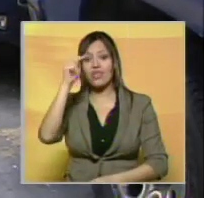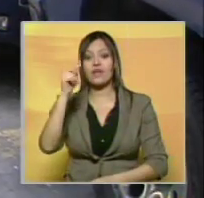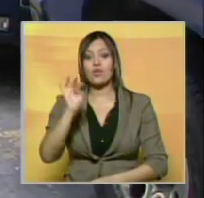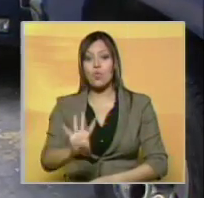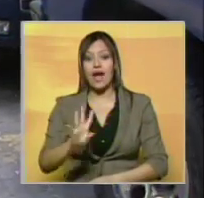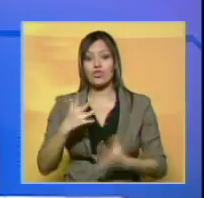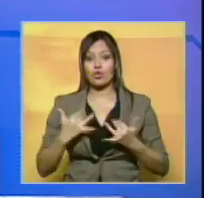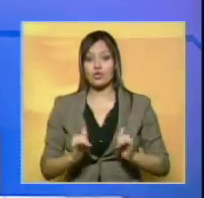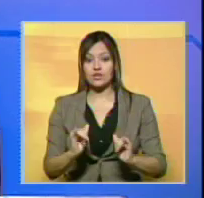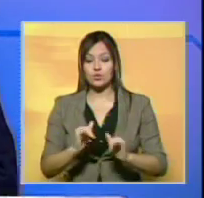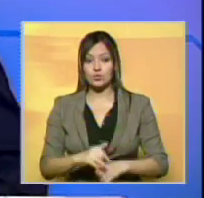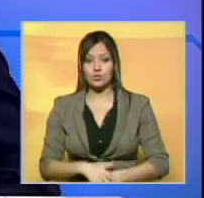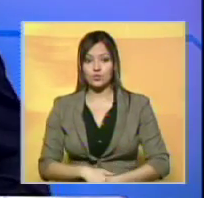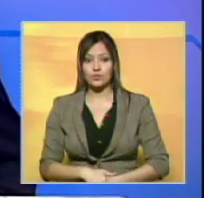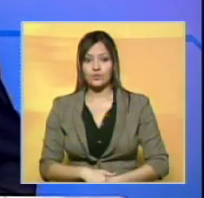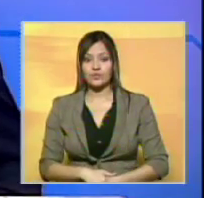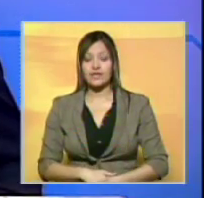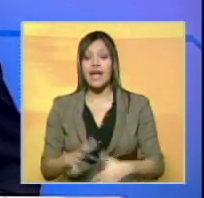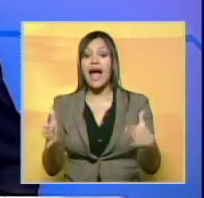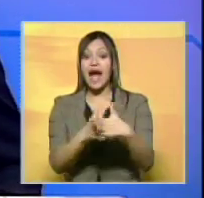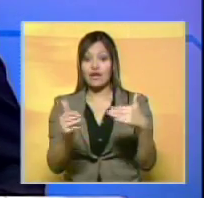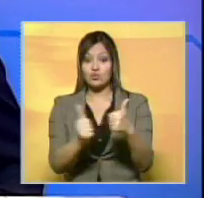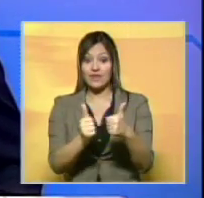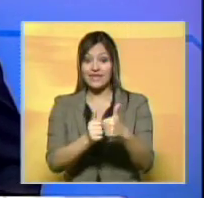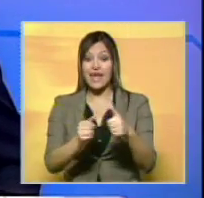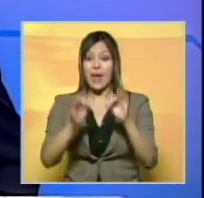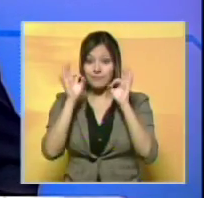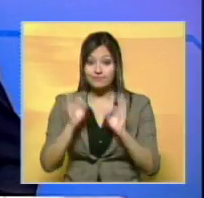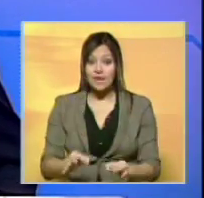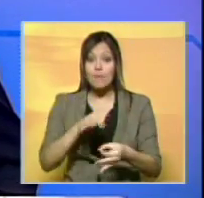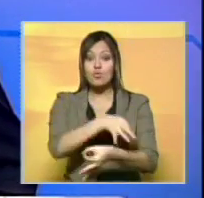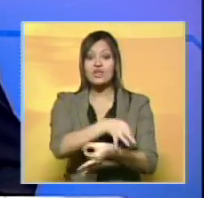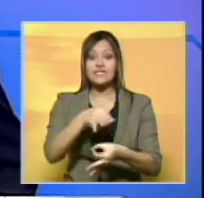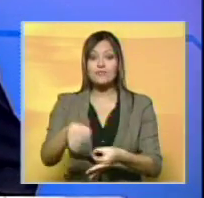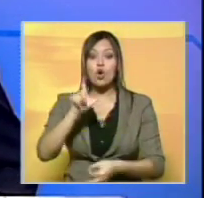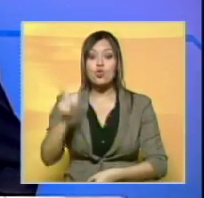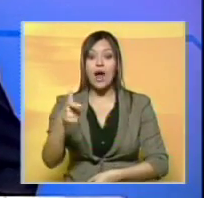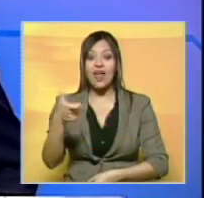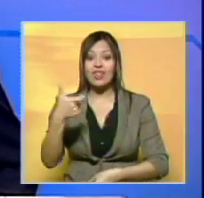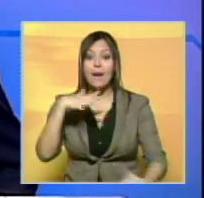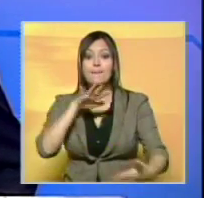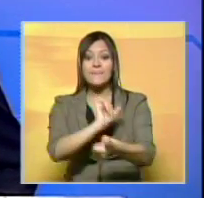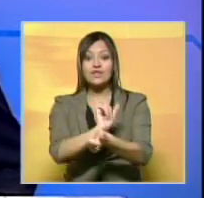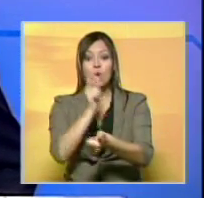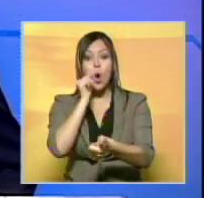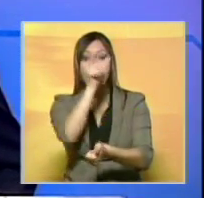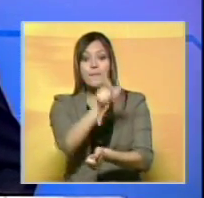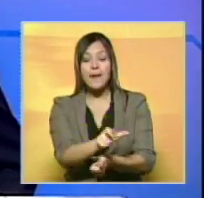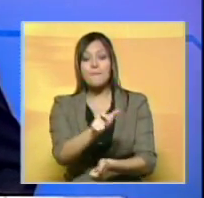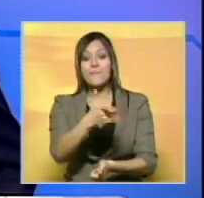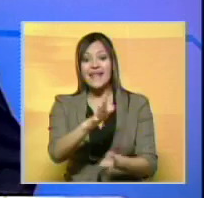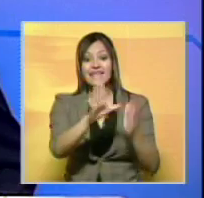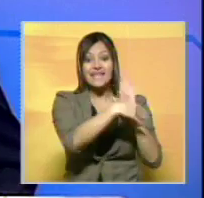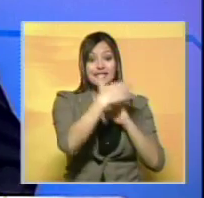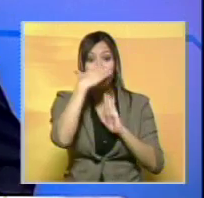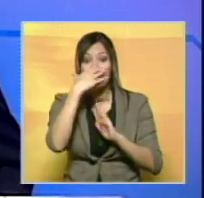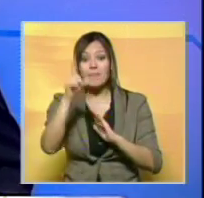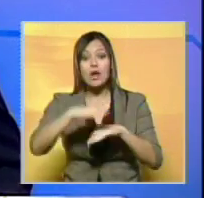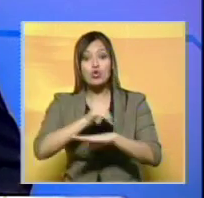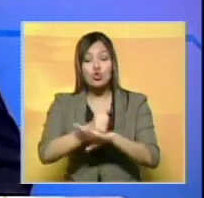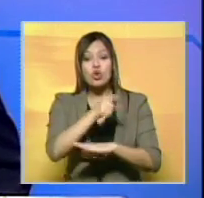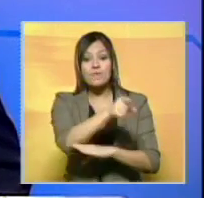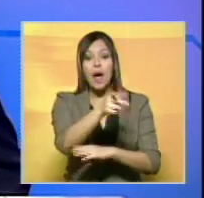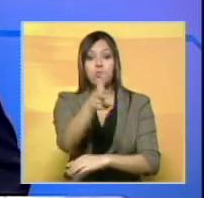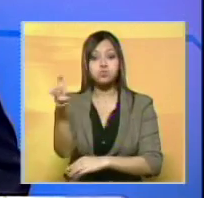4 hijos. En Anzoátegui, específicamente en el municipio Guanta, fue capturado un presunto homicida y secuestrador vinculado en